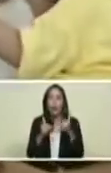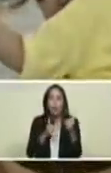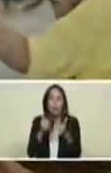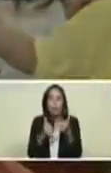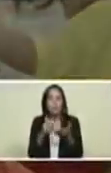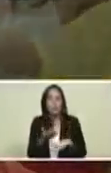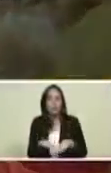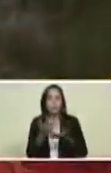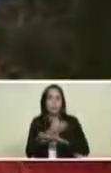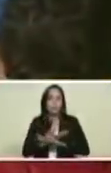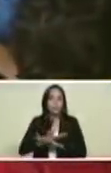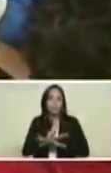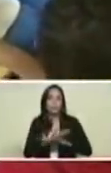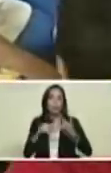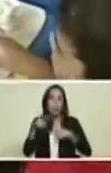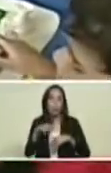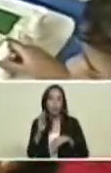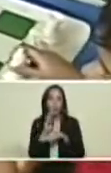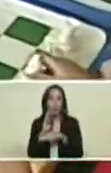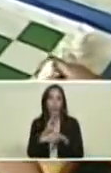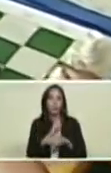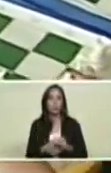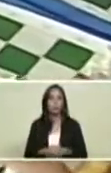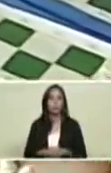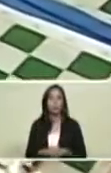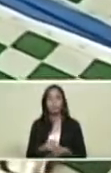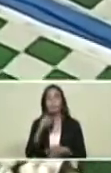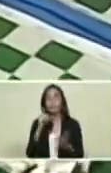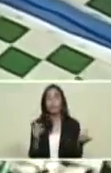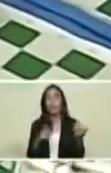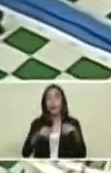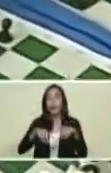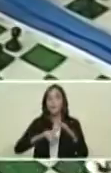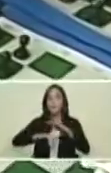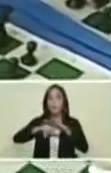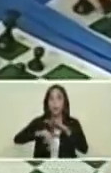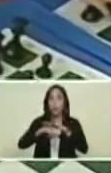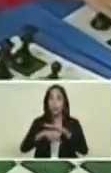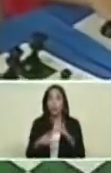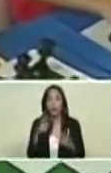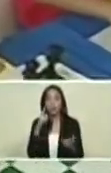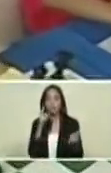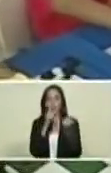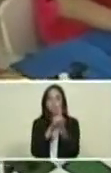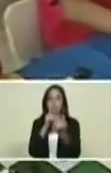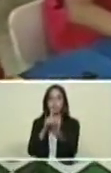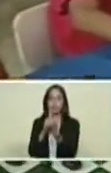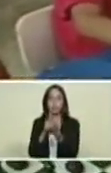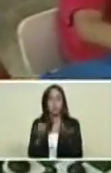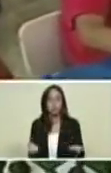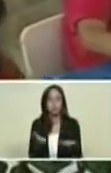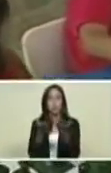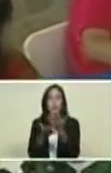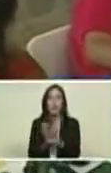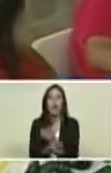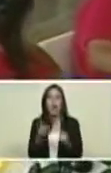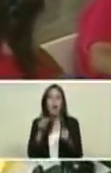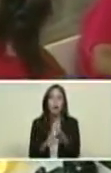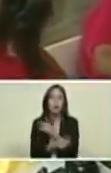pequeñitos. Tú sabes que la educación inicial tiene la bondad de que permite compensar las